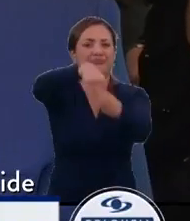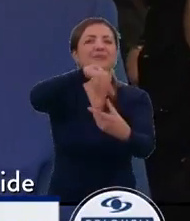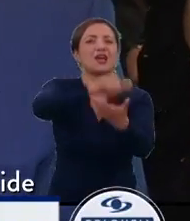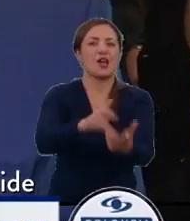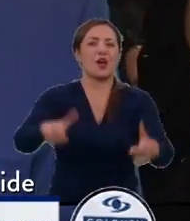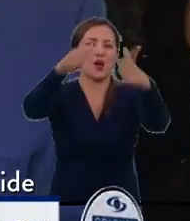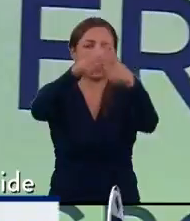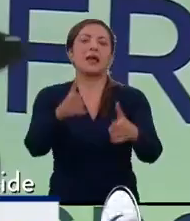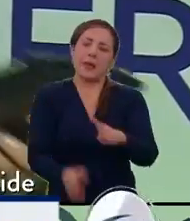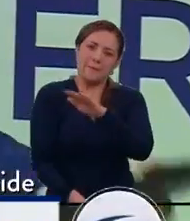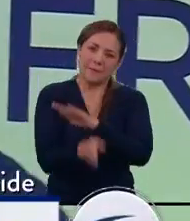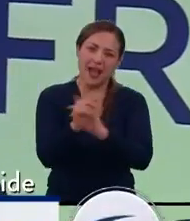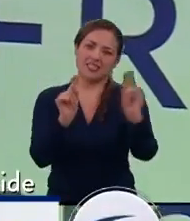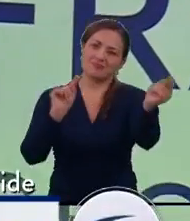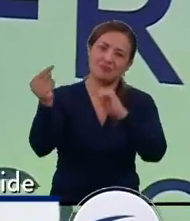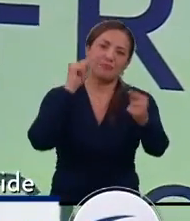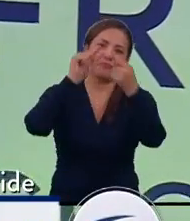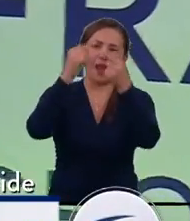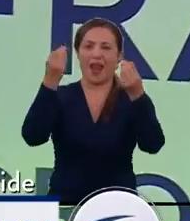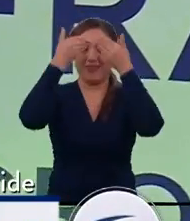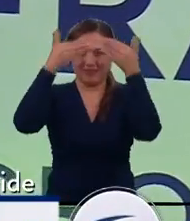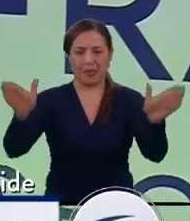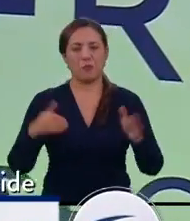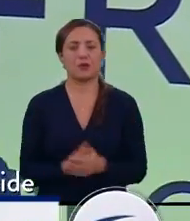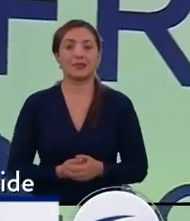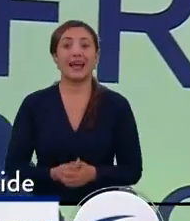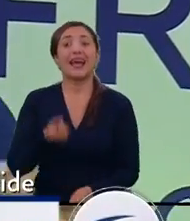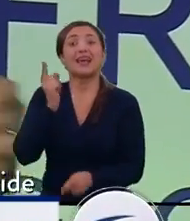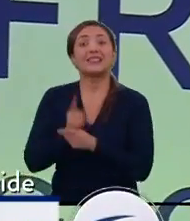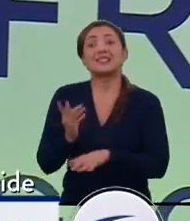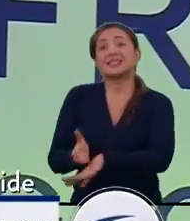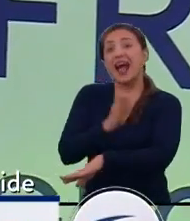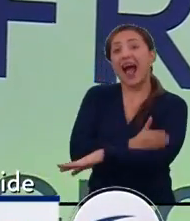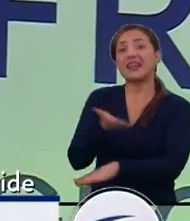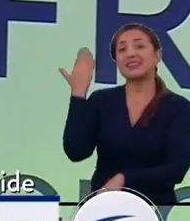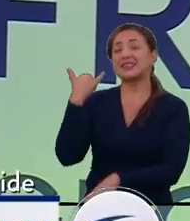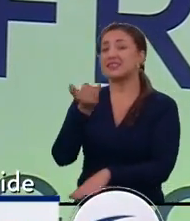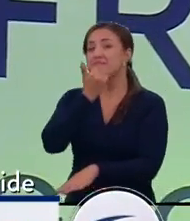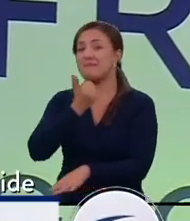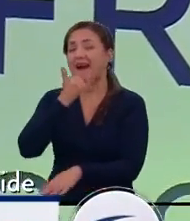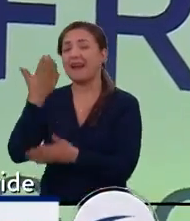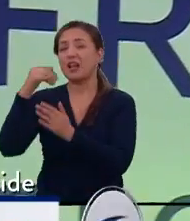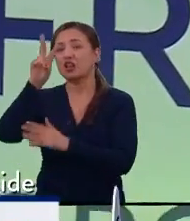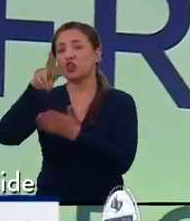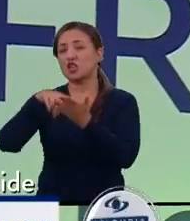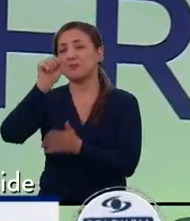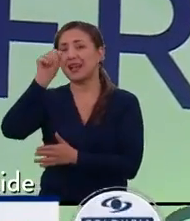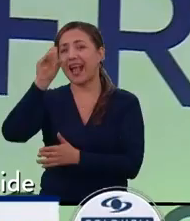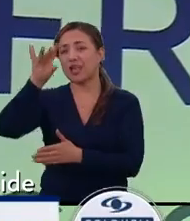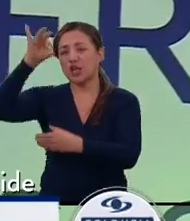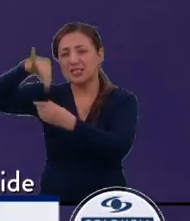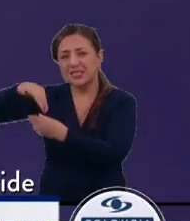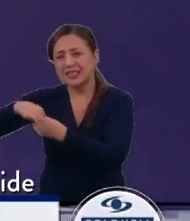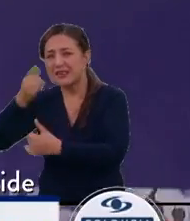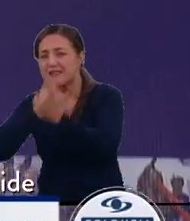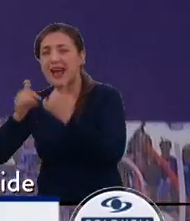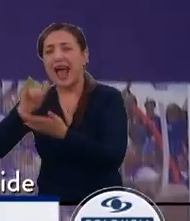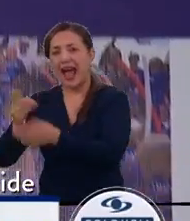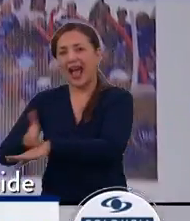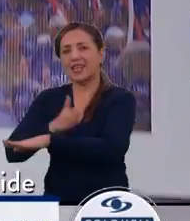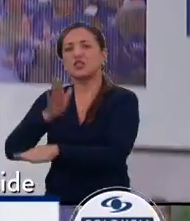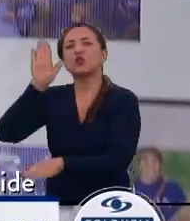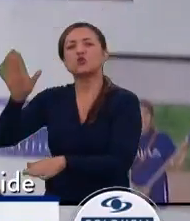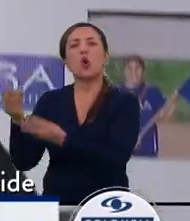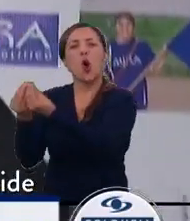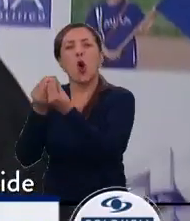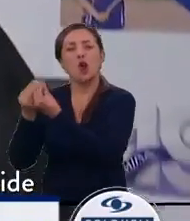continuar en el debate de la democracia. Justamente por fallas en el escrutinio en las elecciones del 2014, corroboradas por el Consejo Nacional